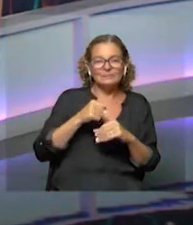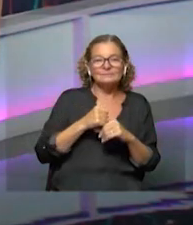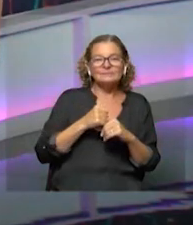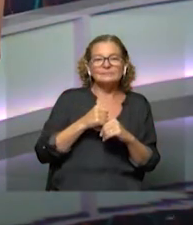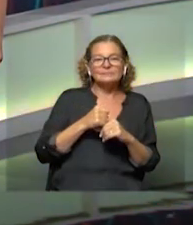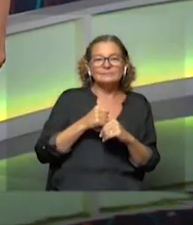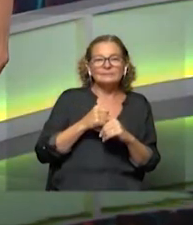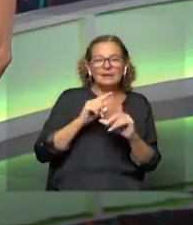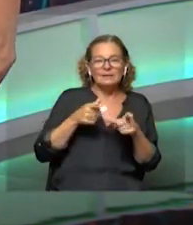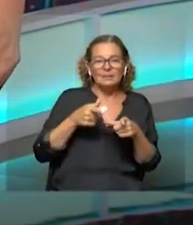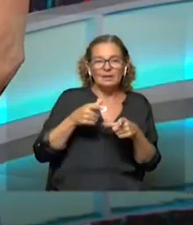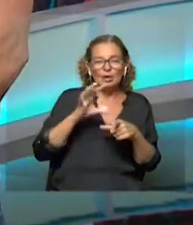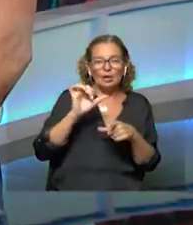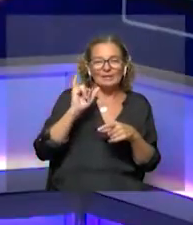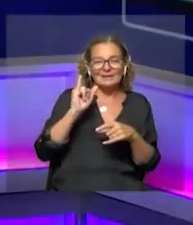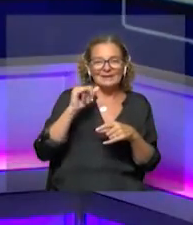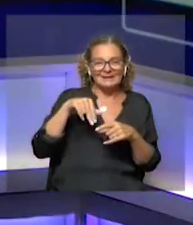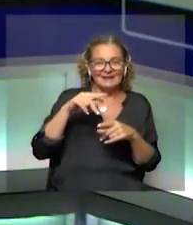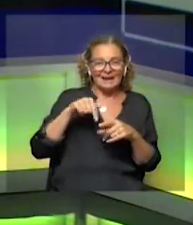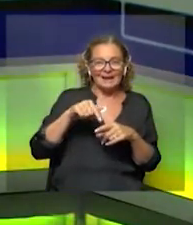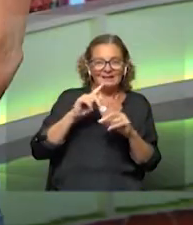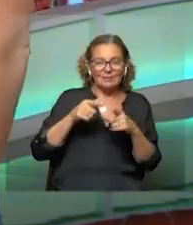y tenés cosquín también